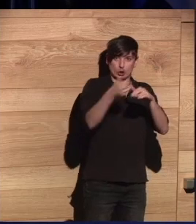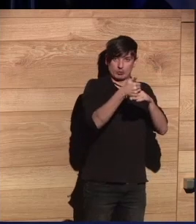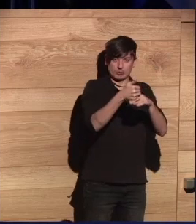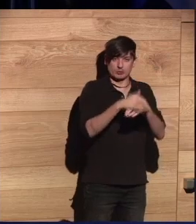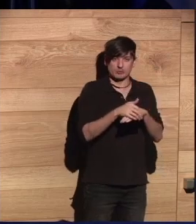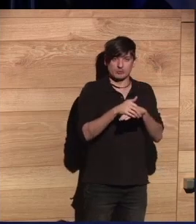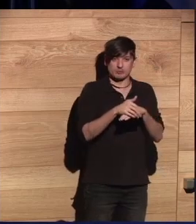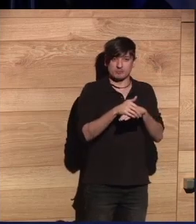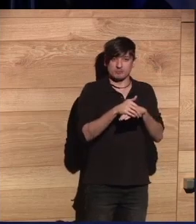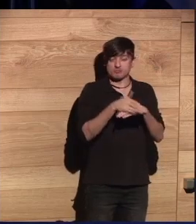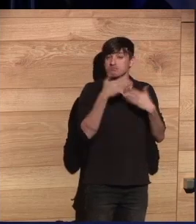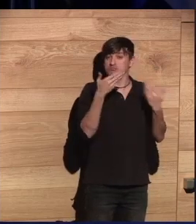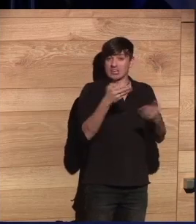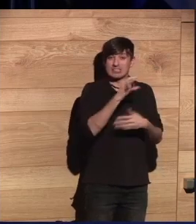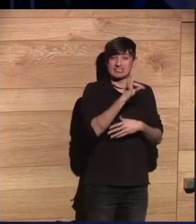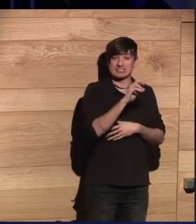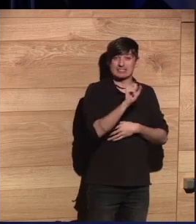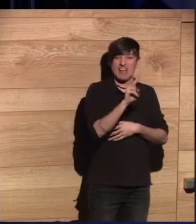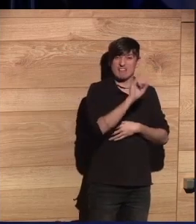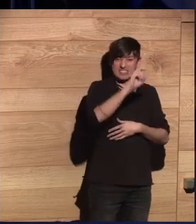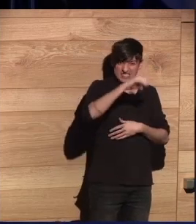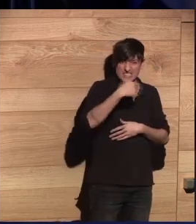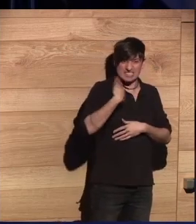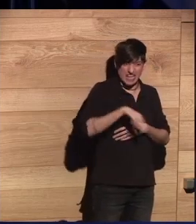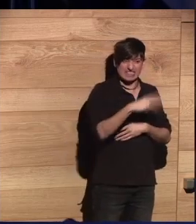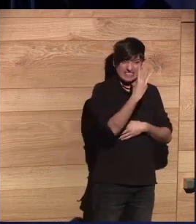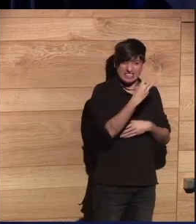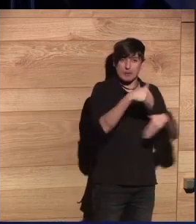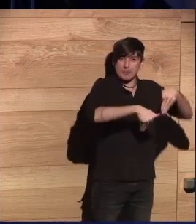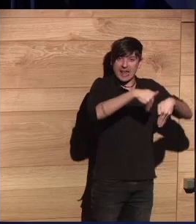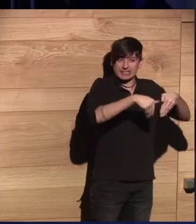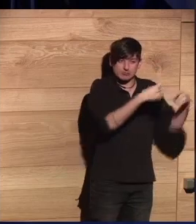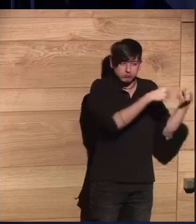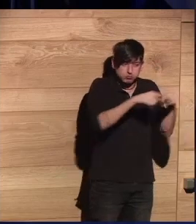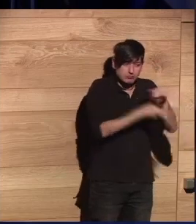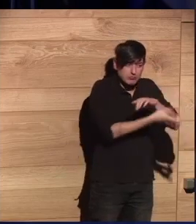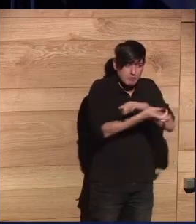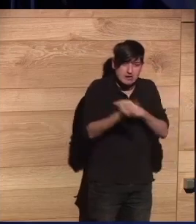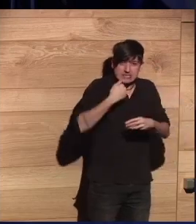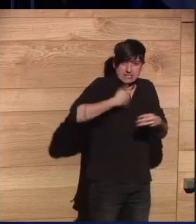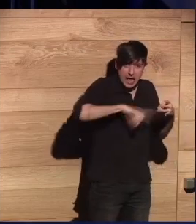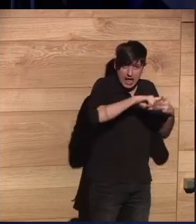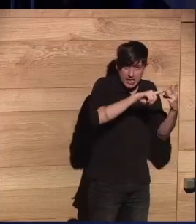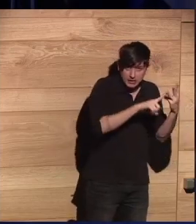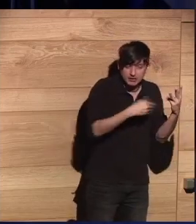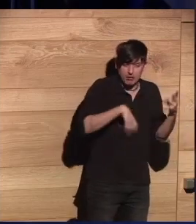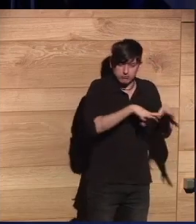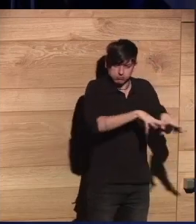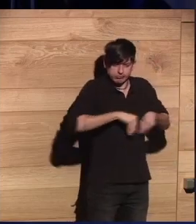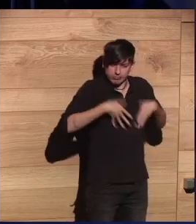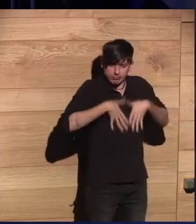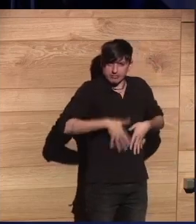de los Stravinsky, que ya había compuesto sus 3 grandes ballets, sí, que él tenía además pues absolutamente asumidos, y